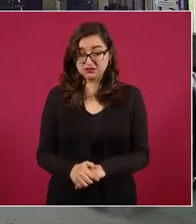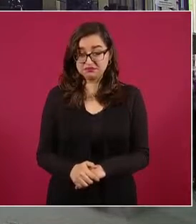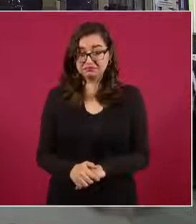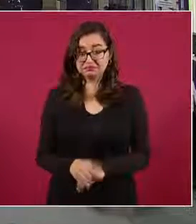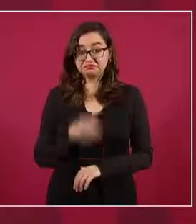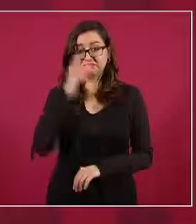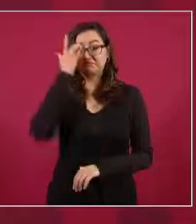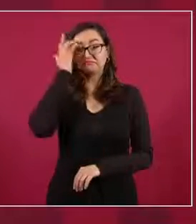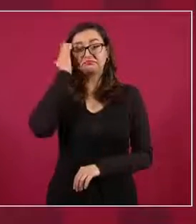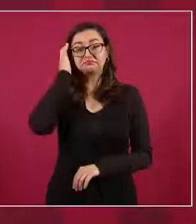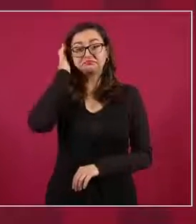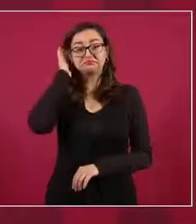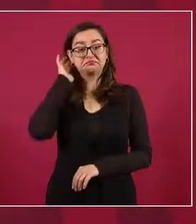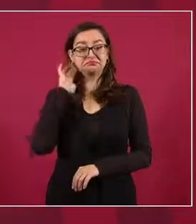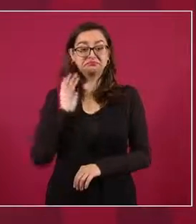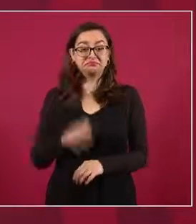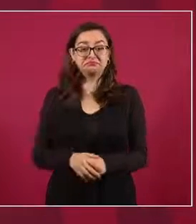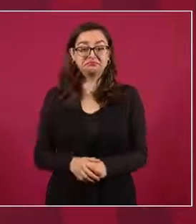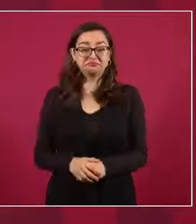pues puede ser